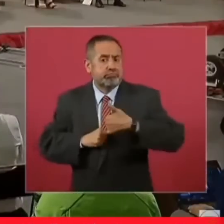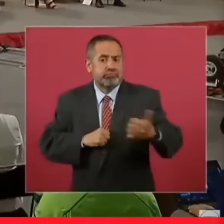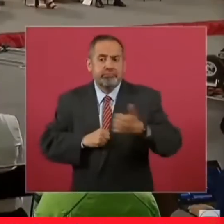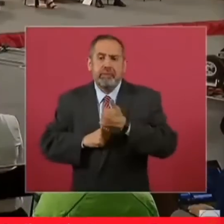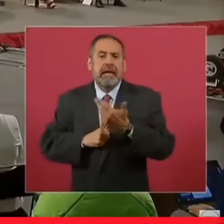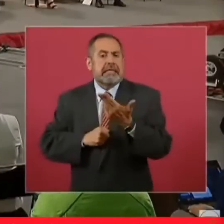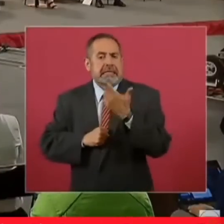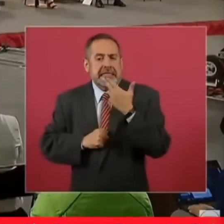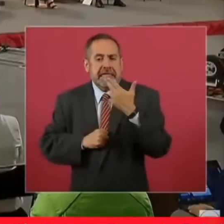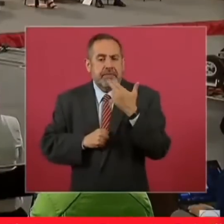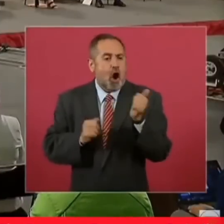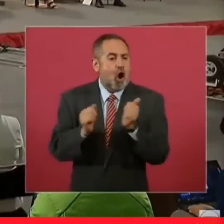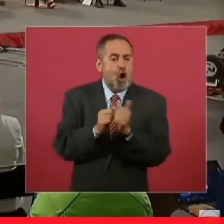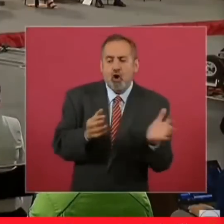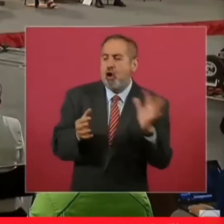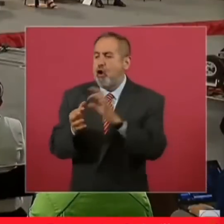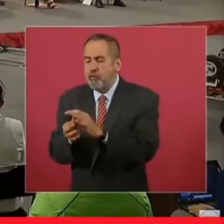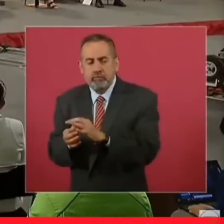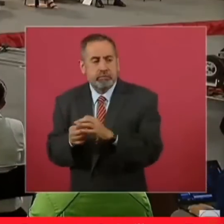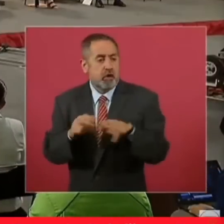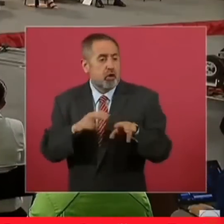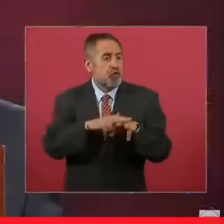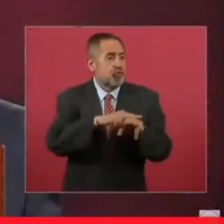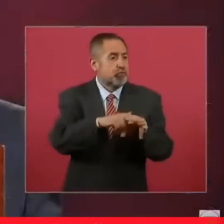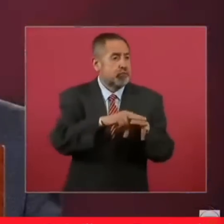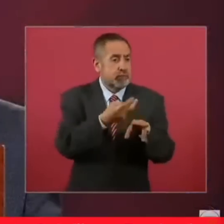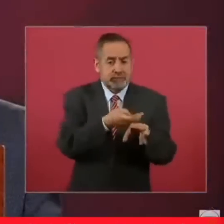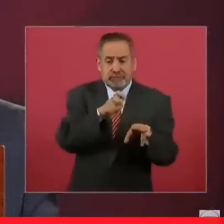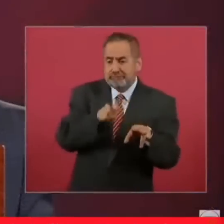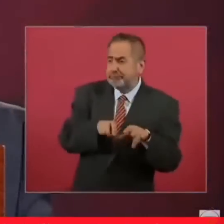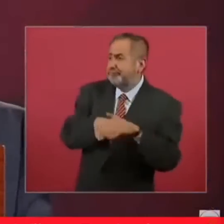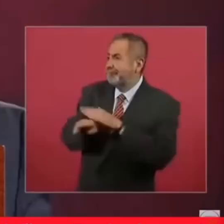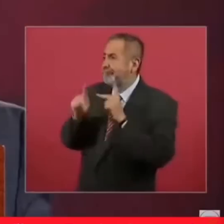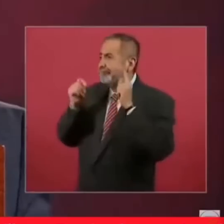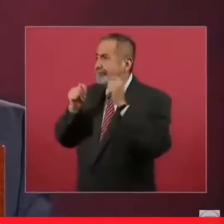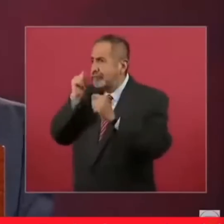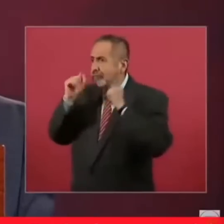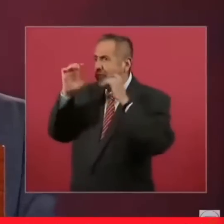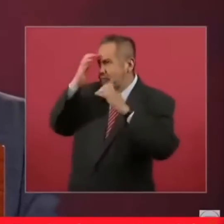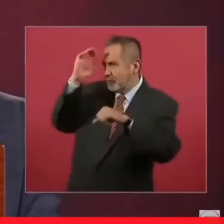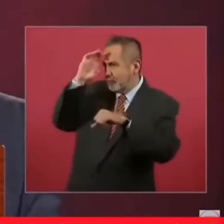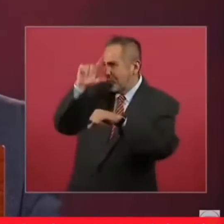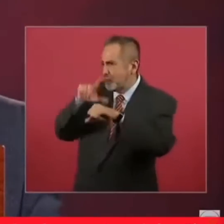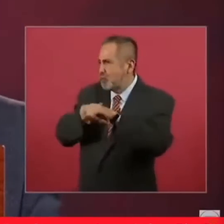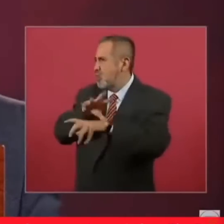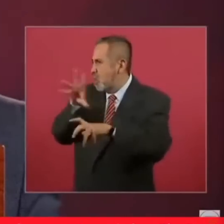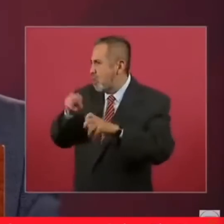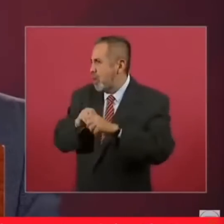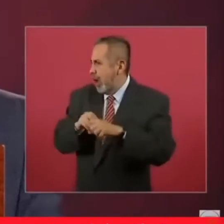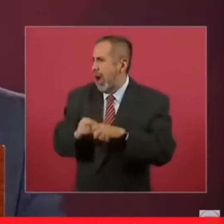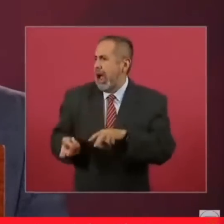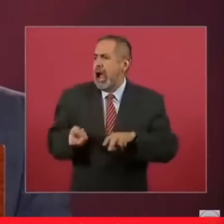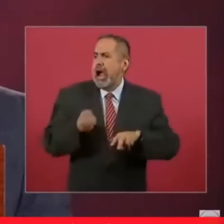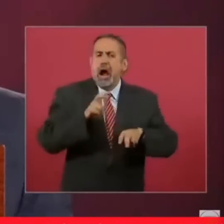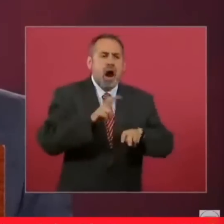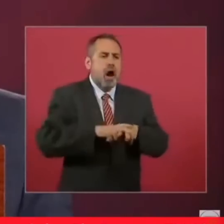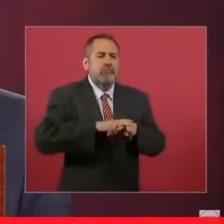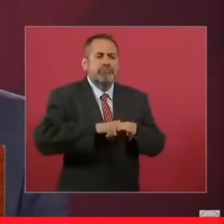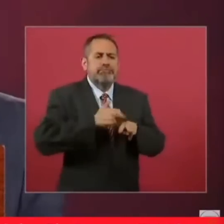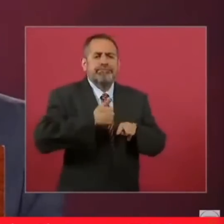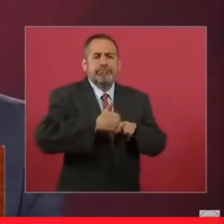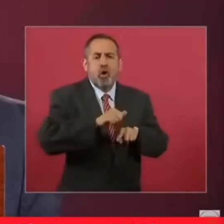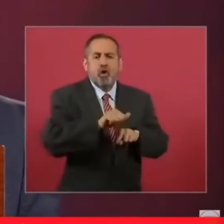atracciones desde el punto de vista cultural, identitario y turístico que movilicen, por supuesto,